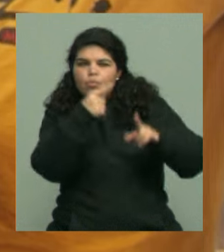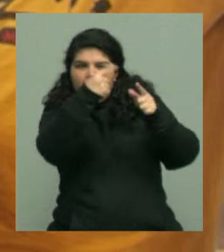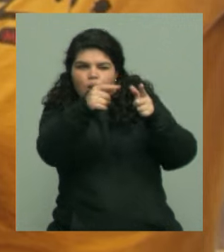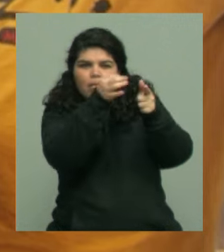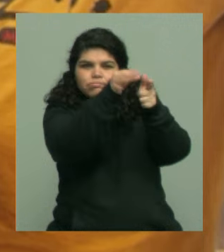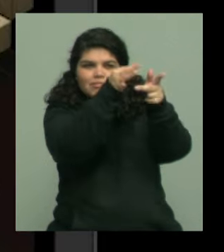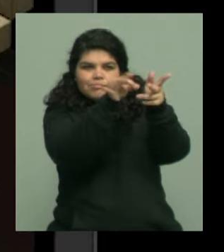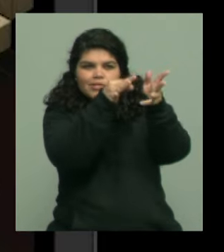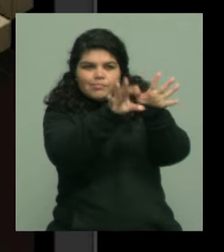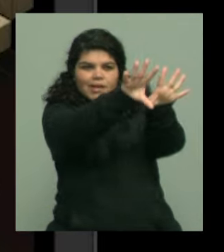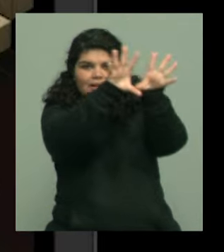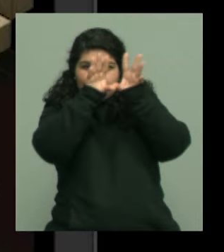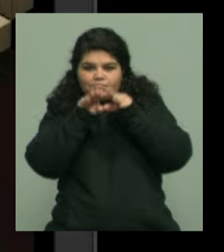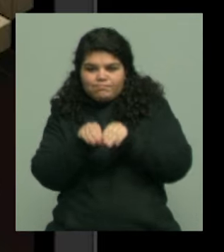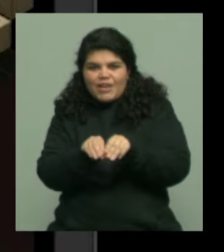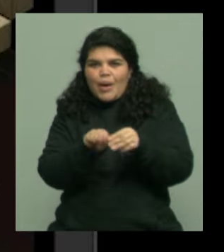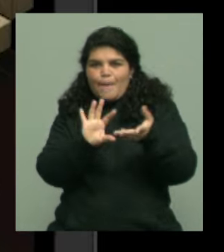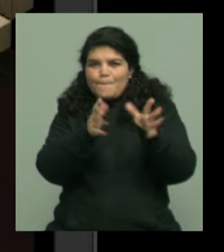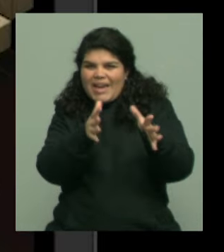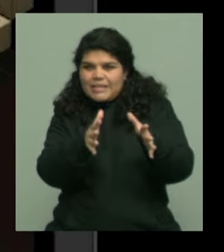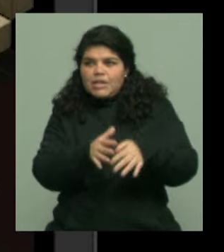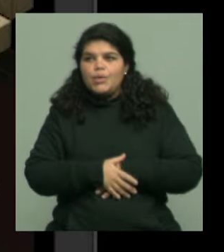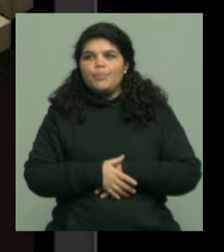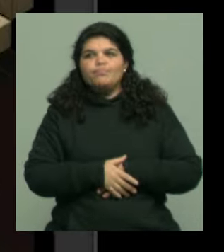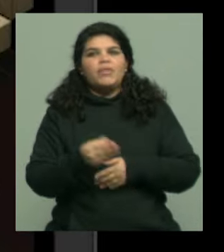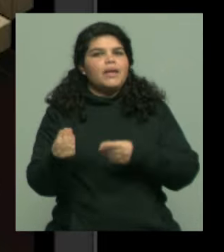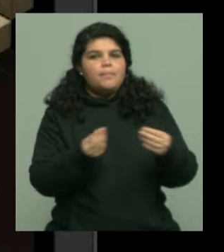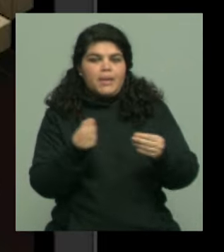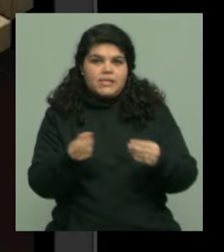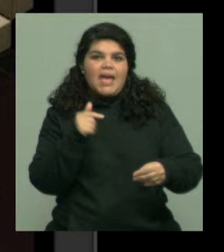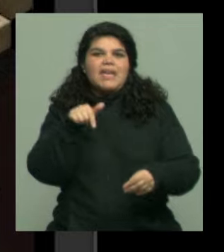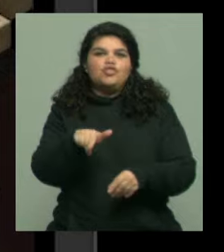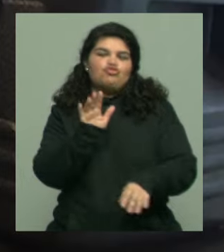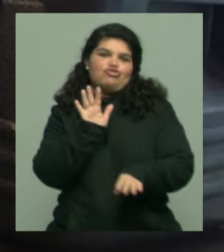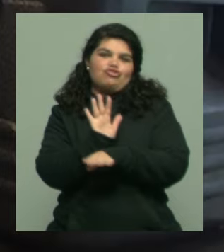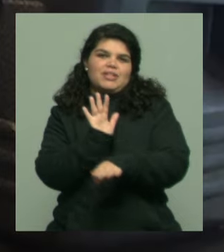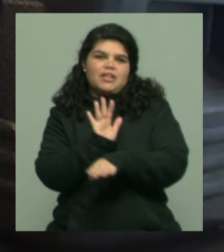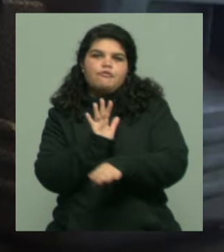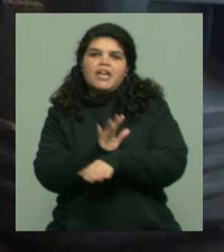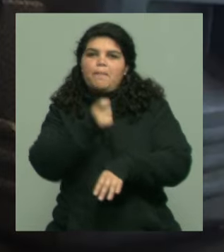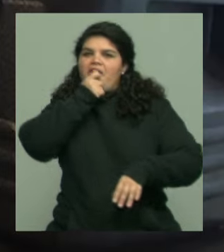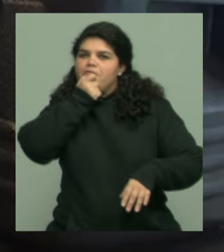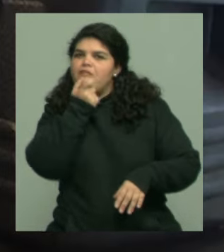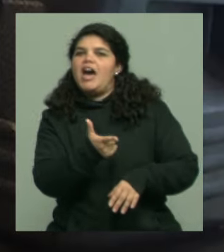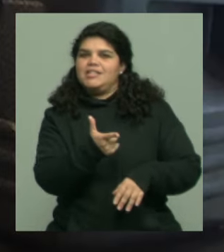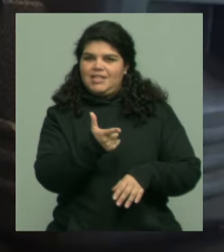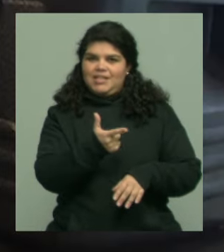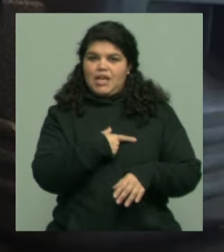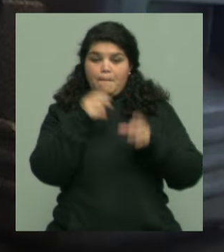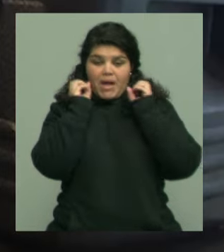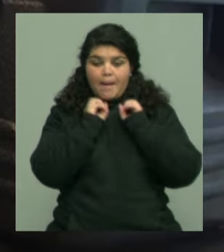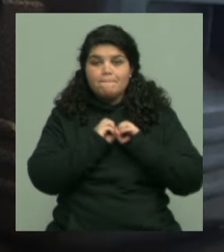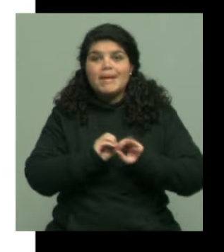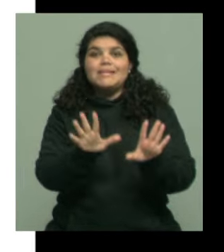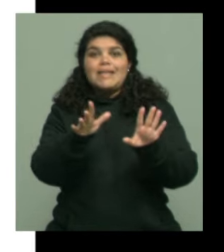intenta simplificar, facilitar muchos conceptos y muchas formas, mucho el comienzo para los